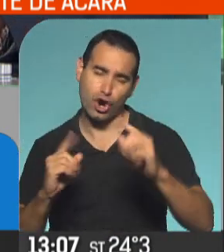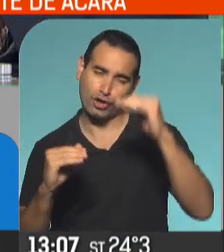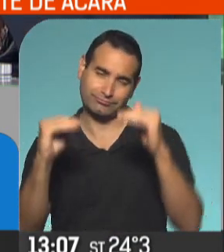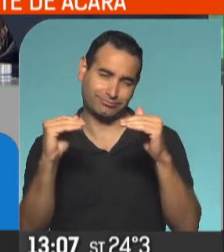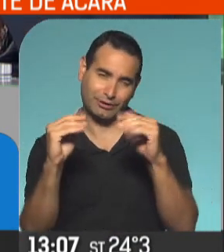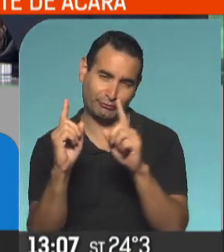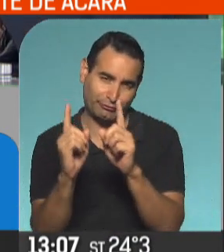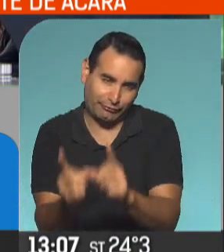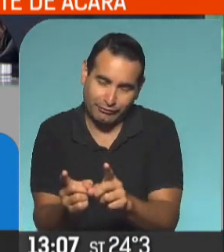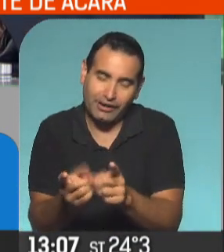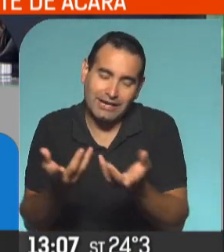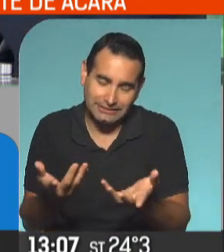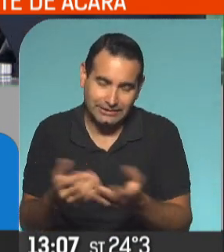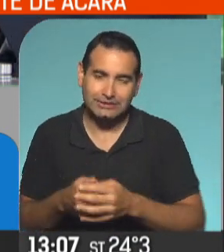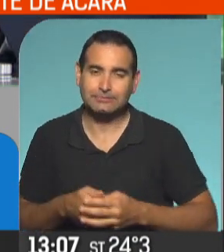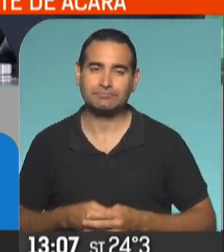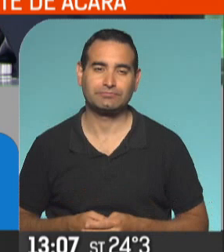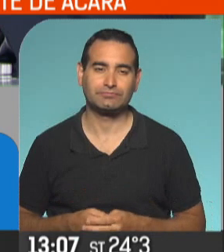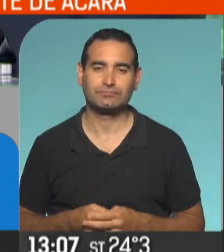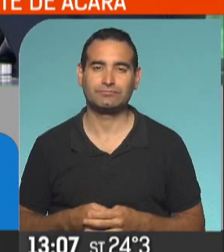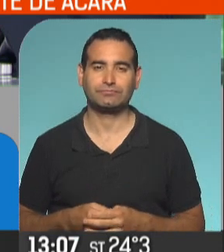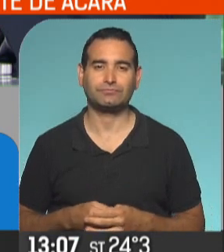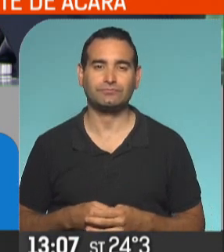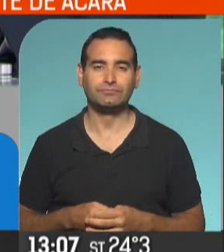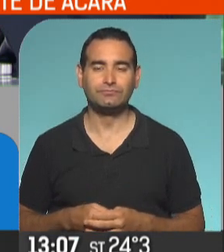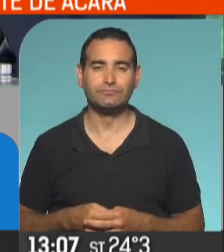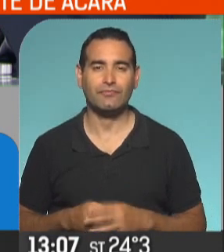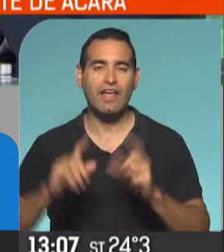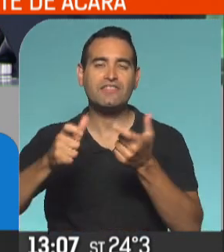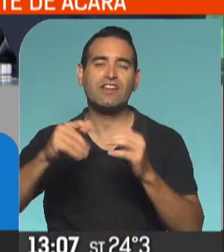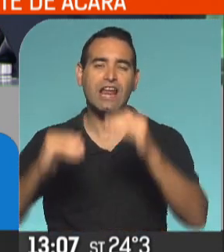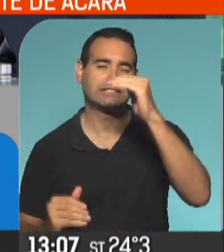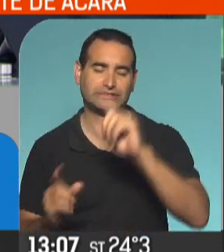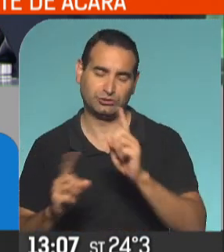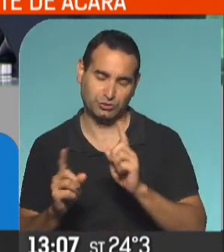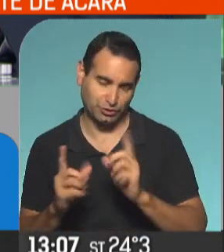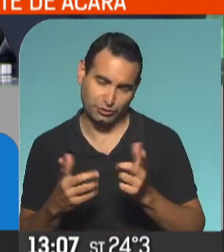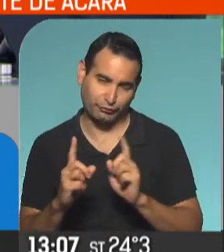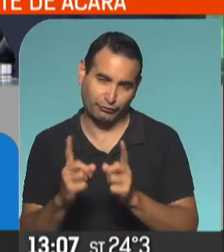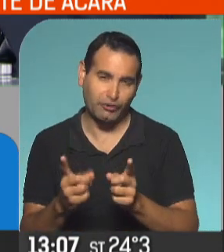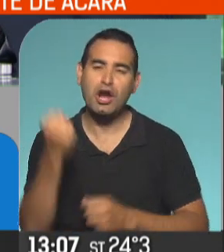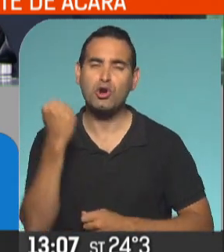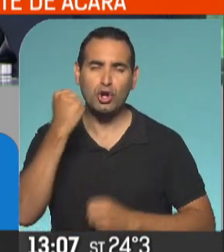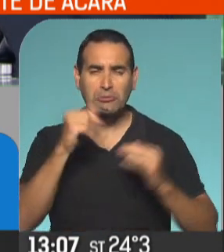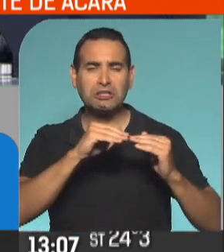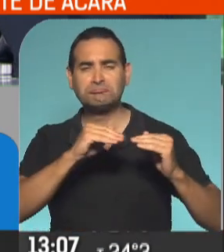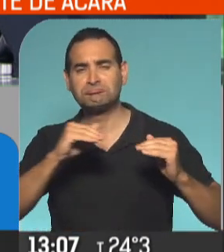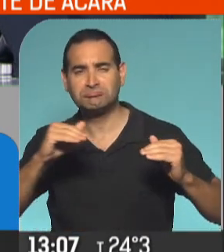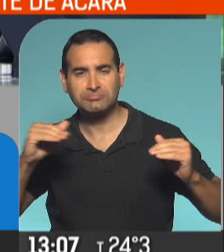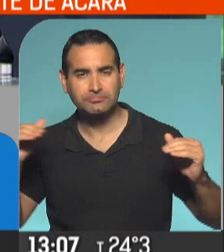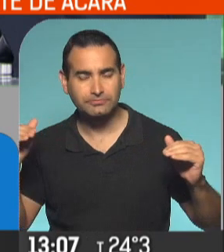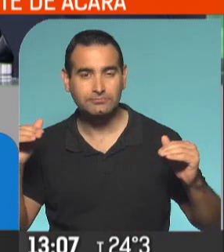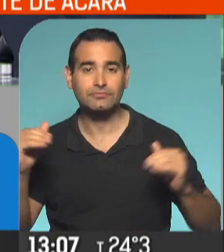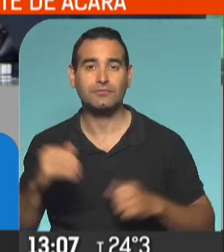en estos niveles o puede bajar no hay ninguna razón macroeconómica para que la brecha se sea superior o la economía está estabilizada no validó más cuando guzmán